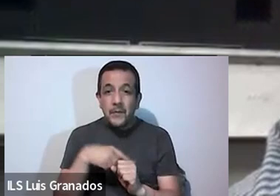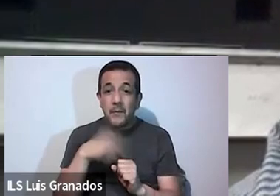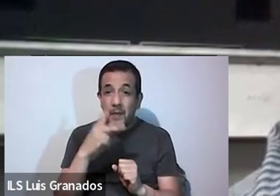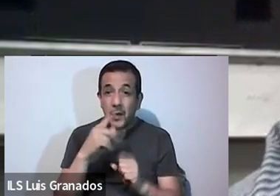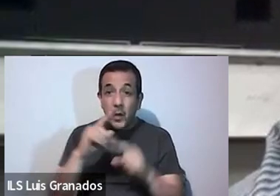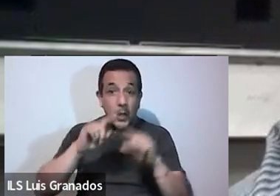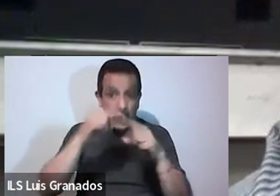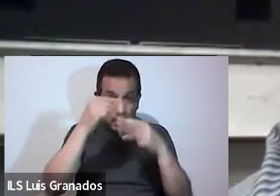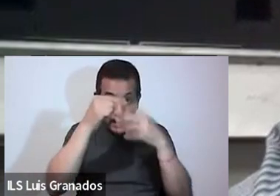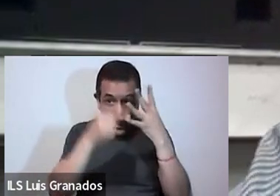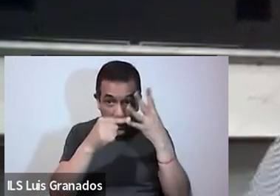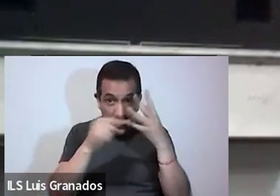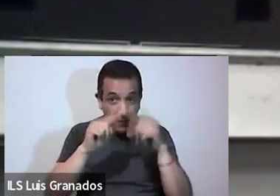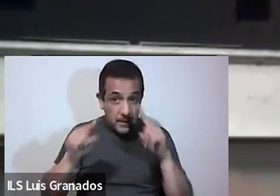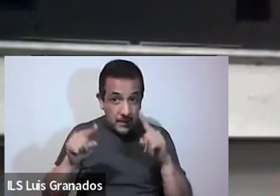piedra.